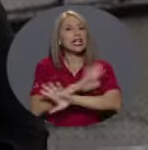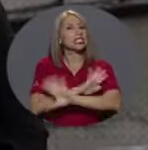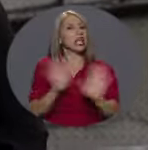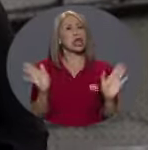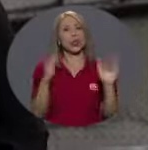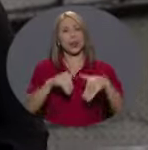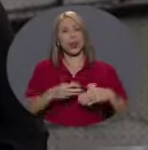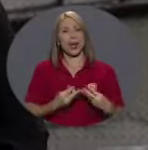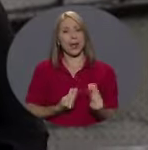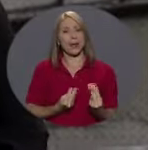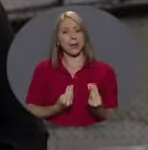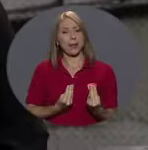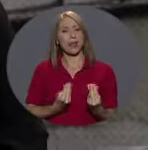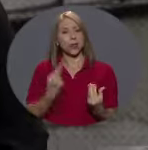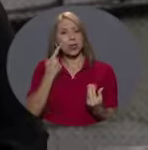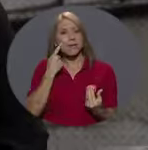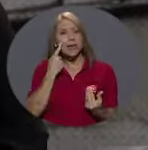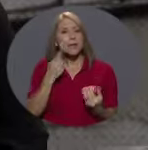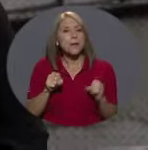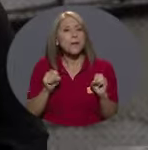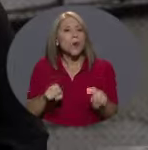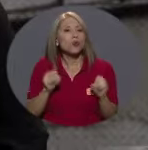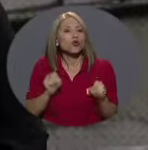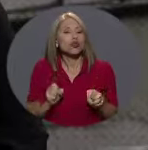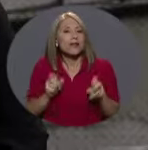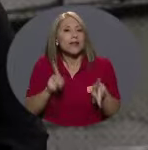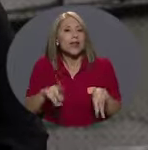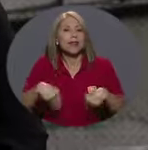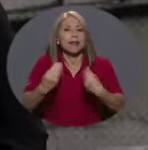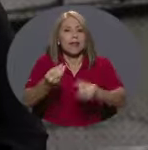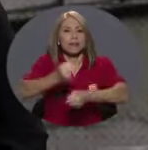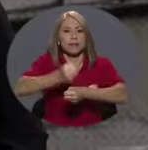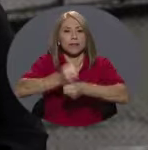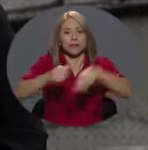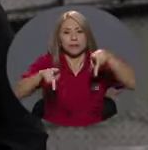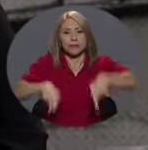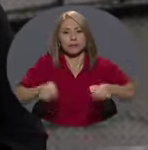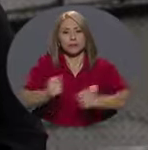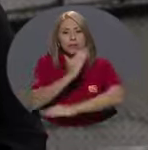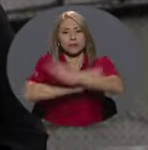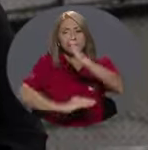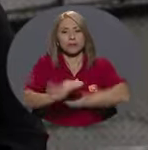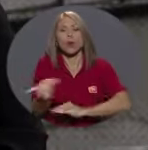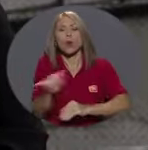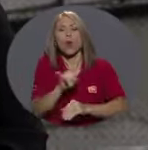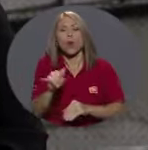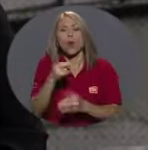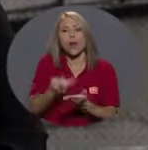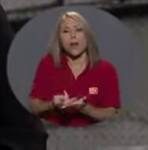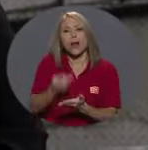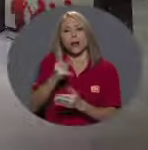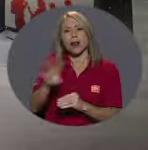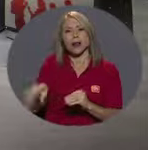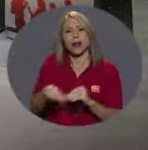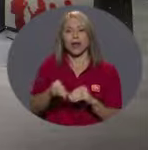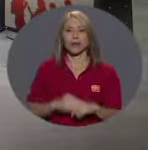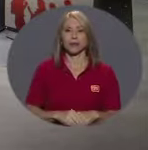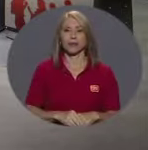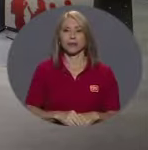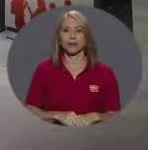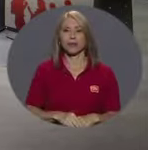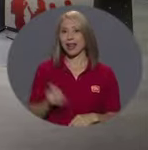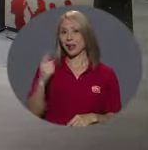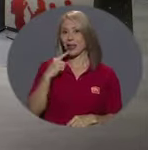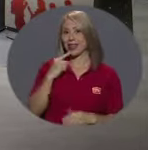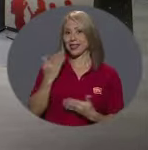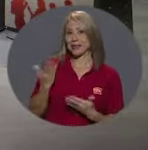miedo a ver esta posibilidad de la empleabilidad de personas con discapacidad como un valor agregado. Sumado